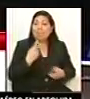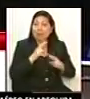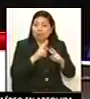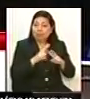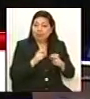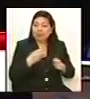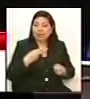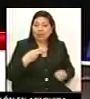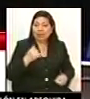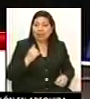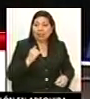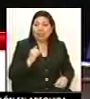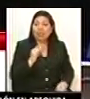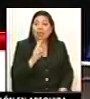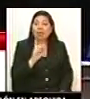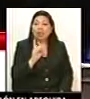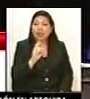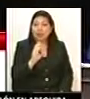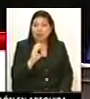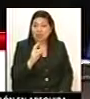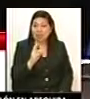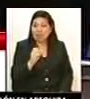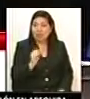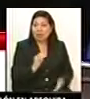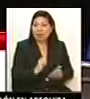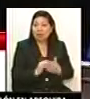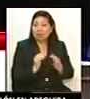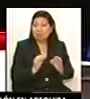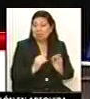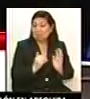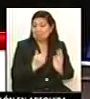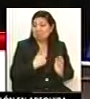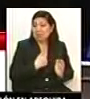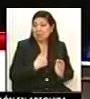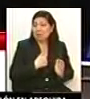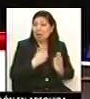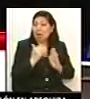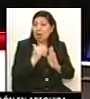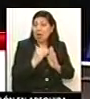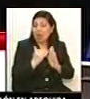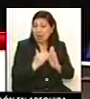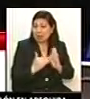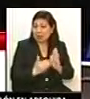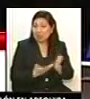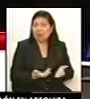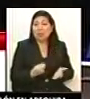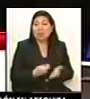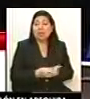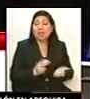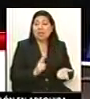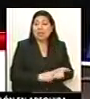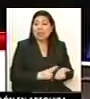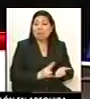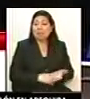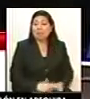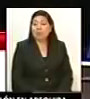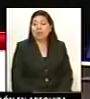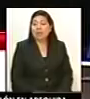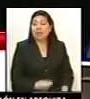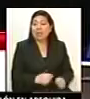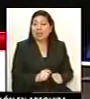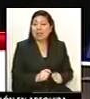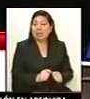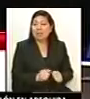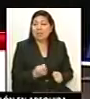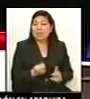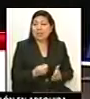exploración de hidrocarburos, y ya lo que sigue es lo que está en el mismo artículo, de la exoneración del impuesto general a las ventas por la emisión